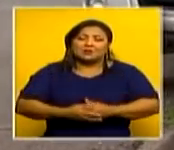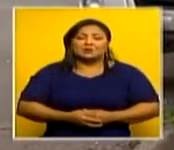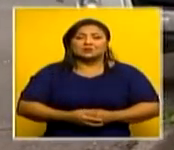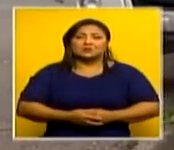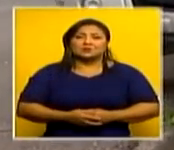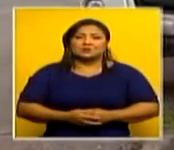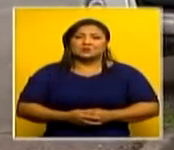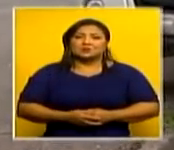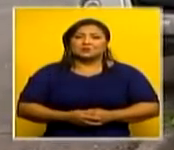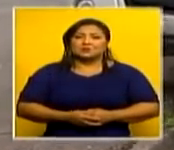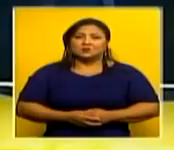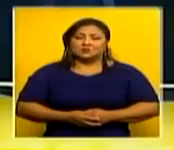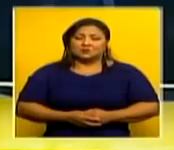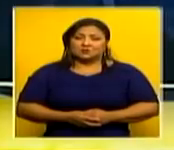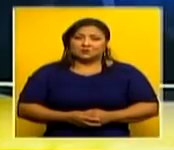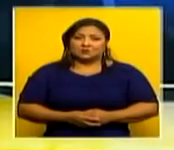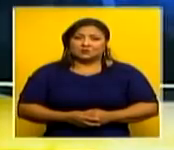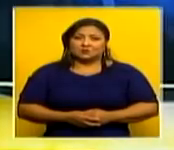Bustamante, Noticiero 1.